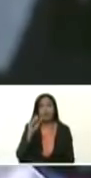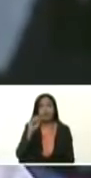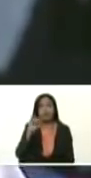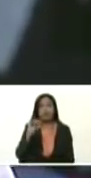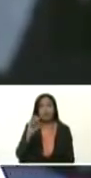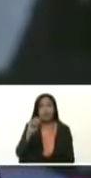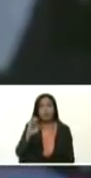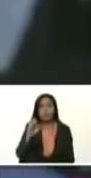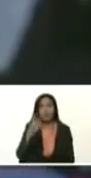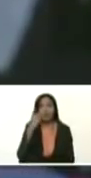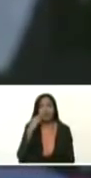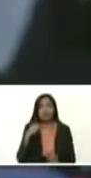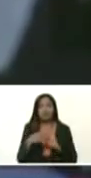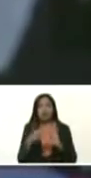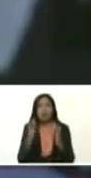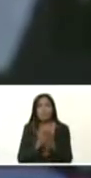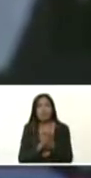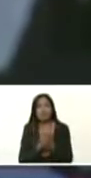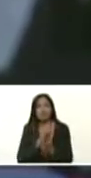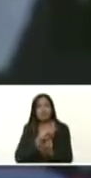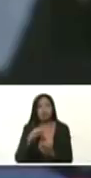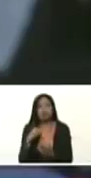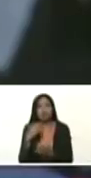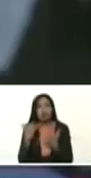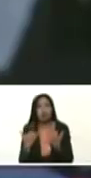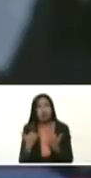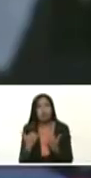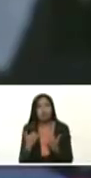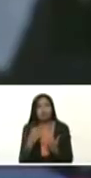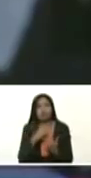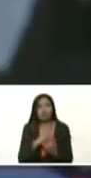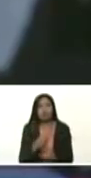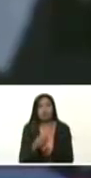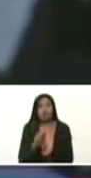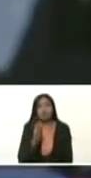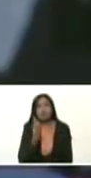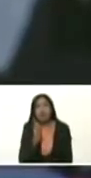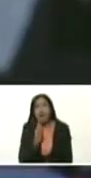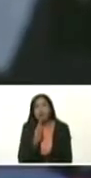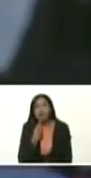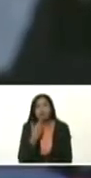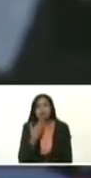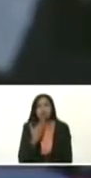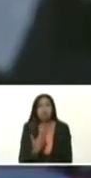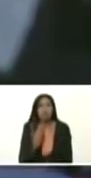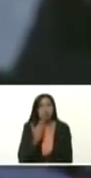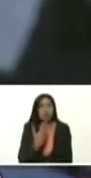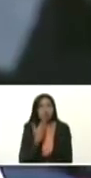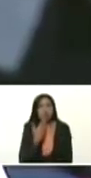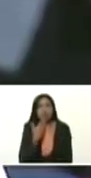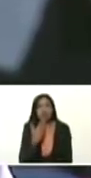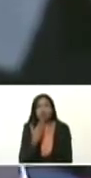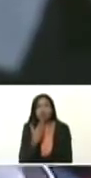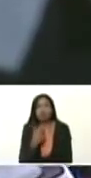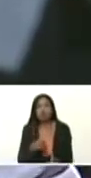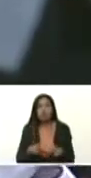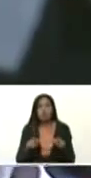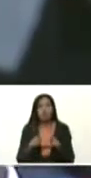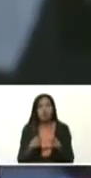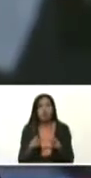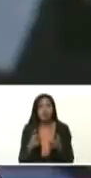Prácticamente lo que está hablando el compañero, nosotros estamos ahorita penando por refractario. Uh-huh. Es una planta